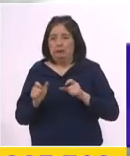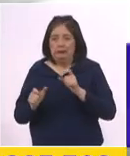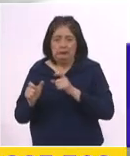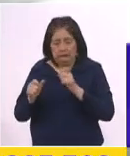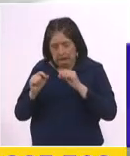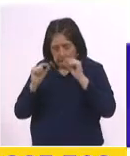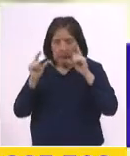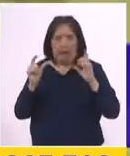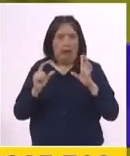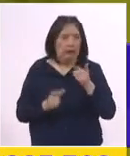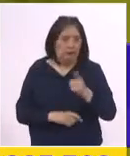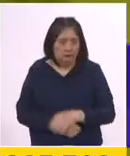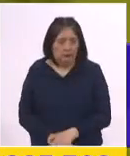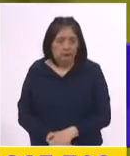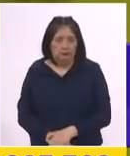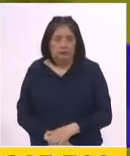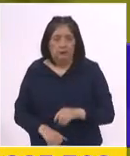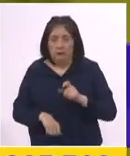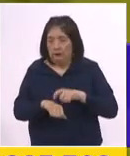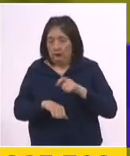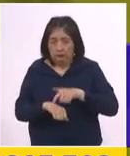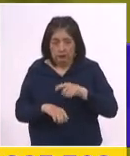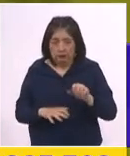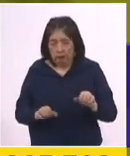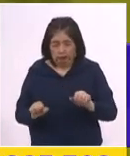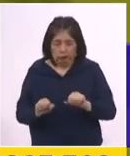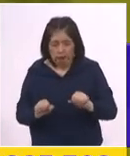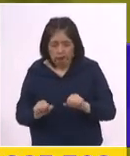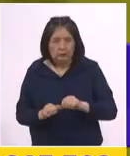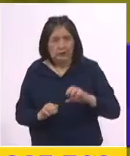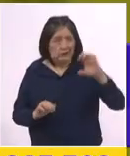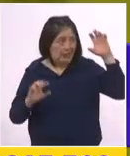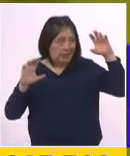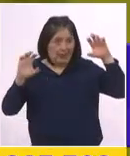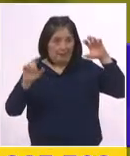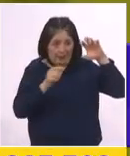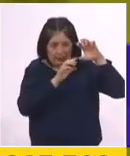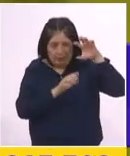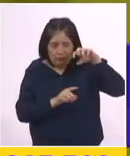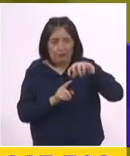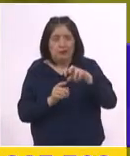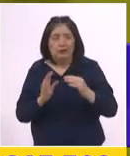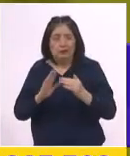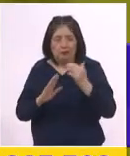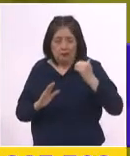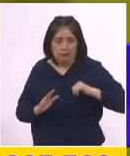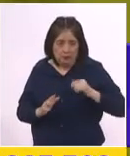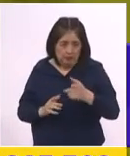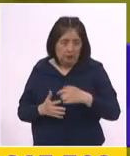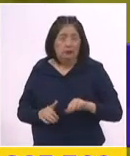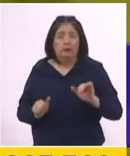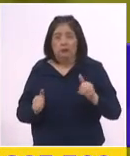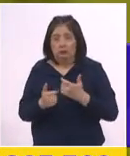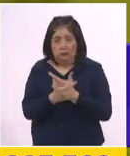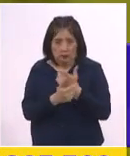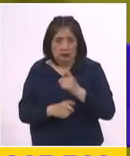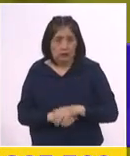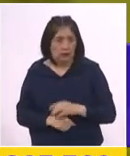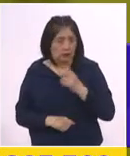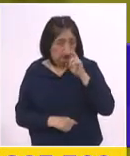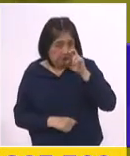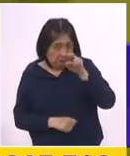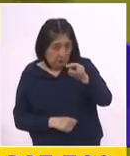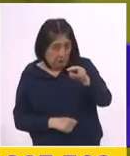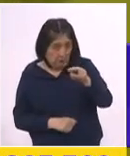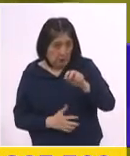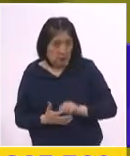ciudadanos. Los momentos de este remesón fueron captados por las cámaras de seguridad de la Municipalidad del Distrito de San Juan de Lurigancho. Como se